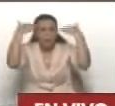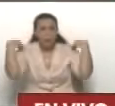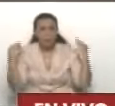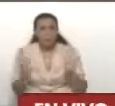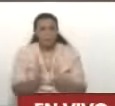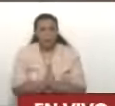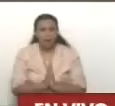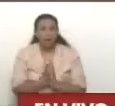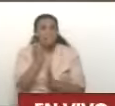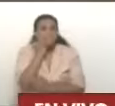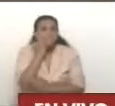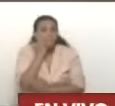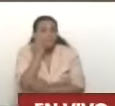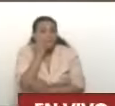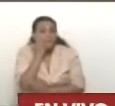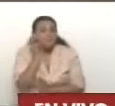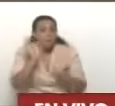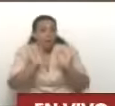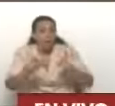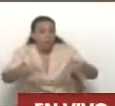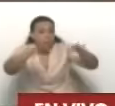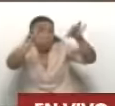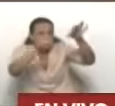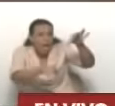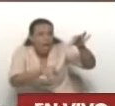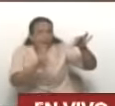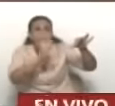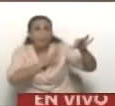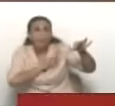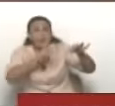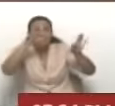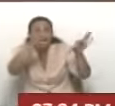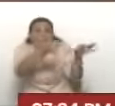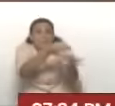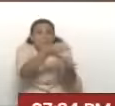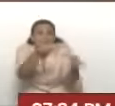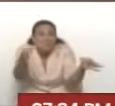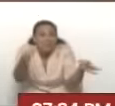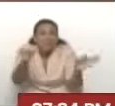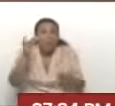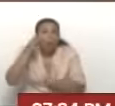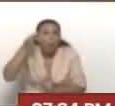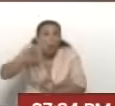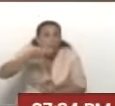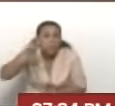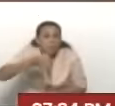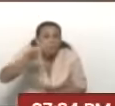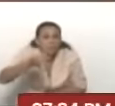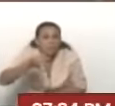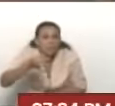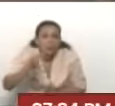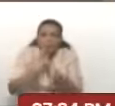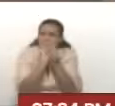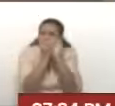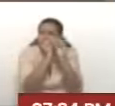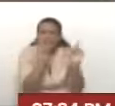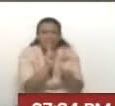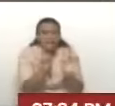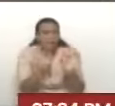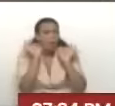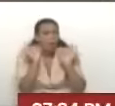Virgen María, Nuestra Señora de Guadalupe, que está intacto, original, sin